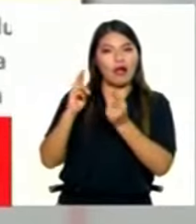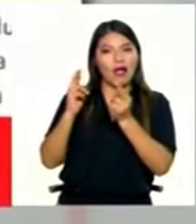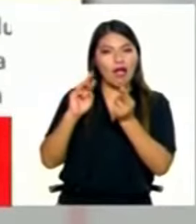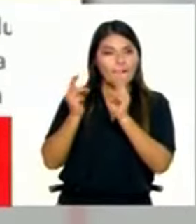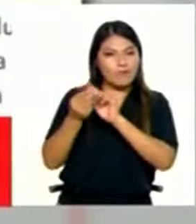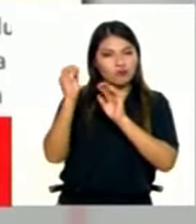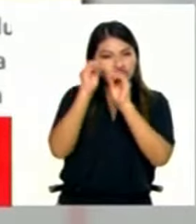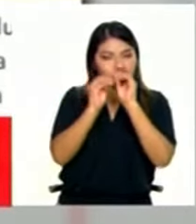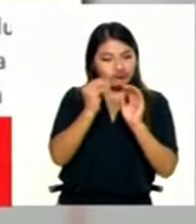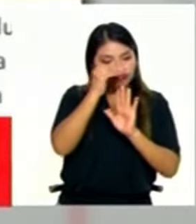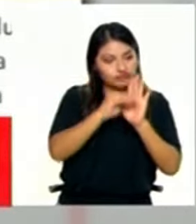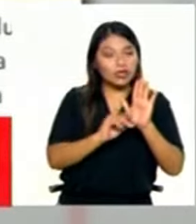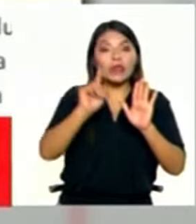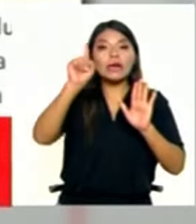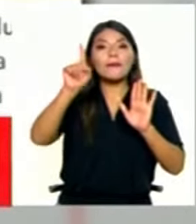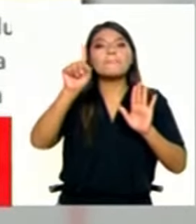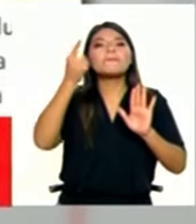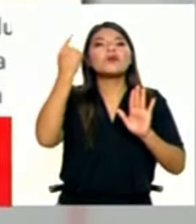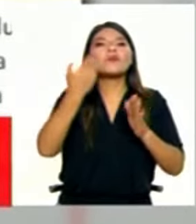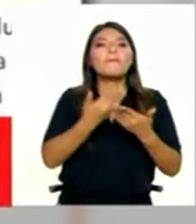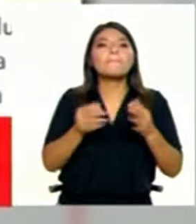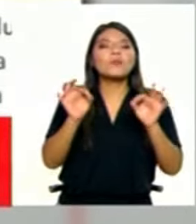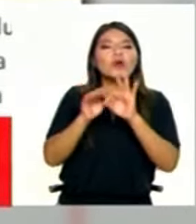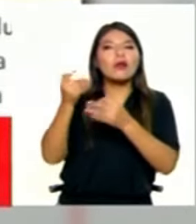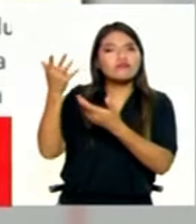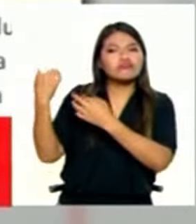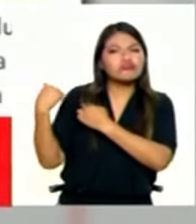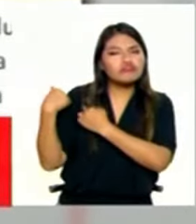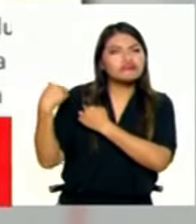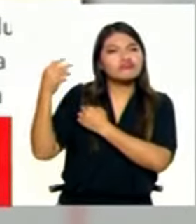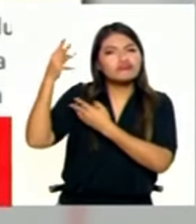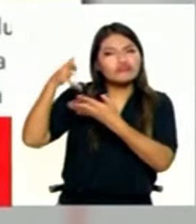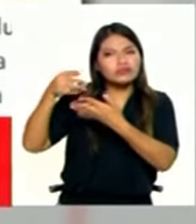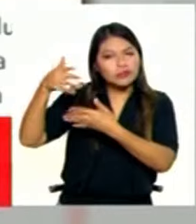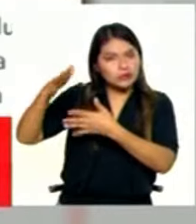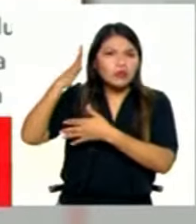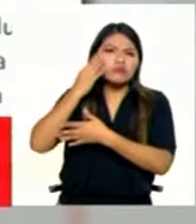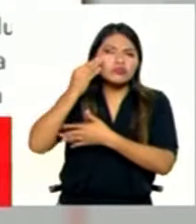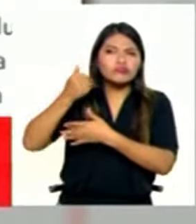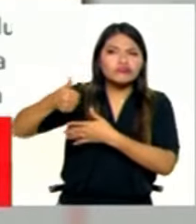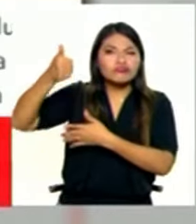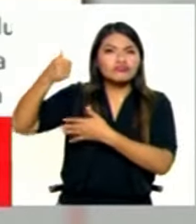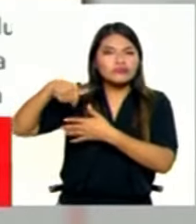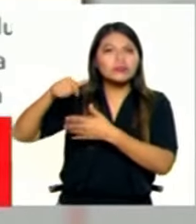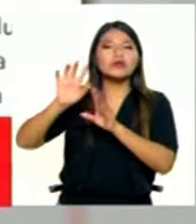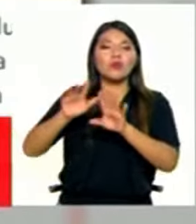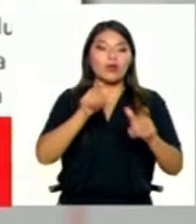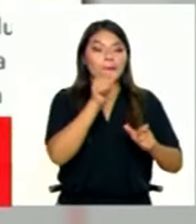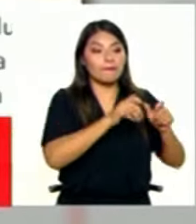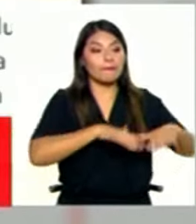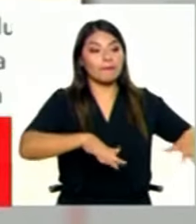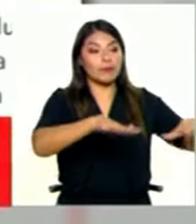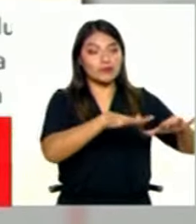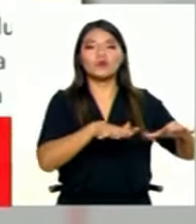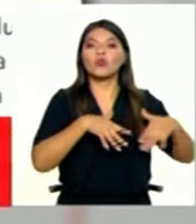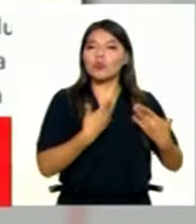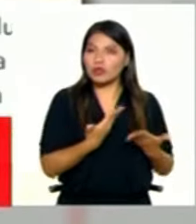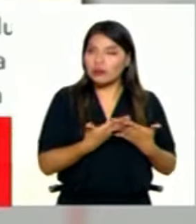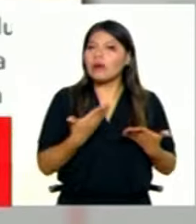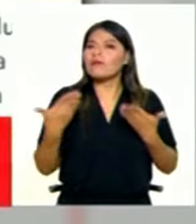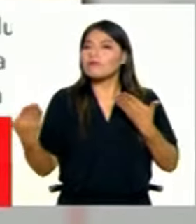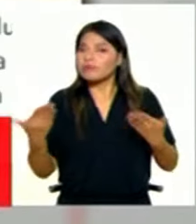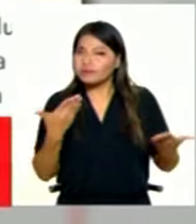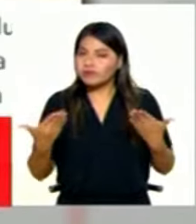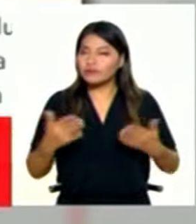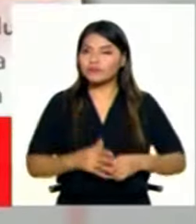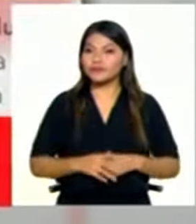ser meditadas, escuchando los organismos técnicos competentes y también a la ciudadanía. Aseguran que el proyecto fue observado